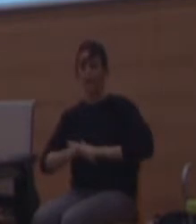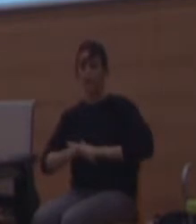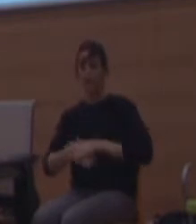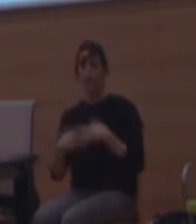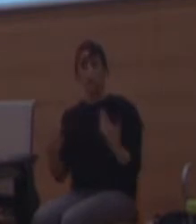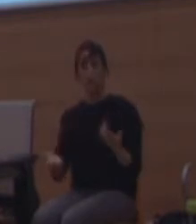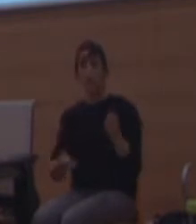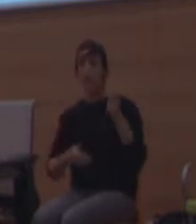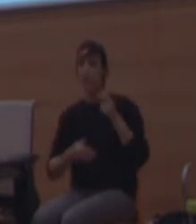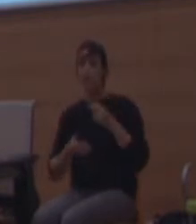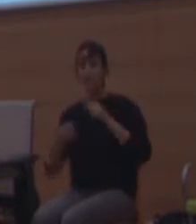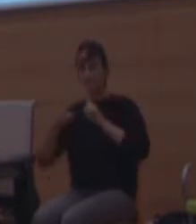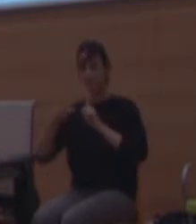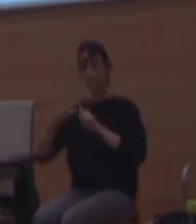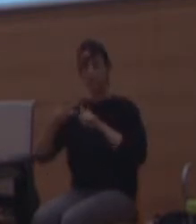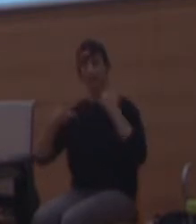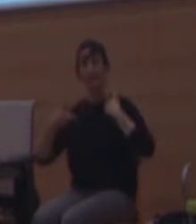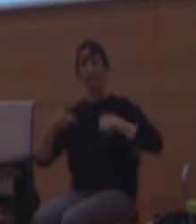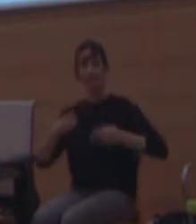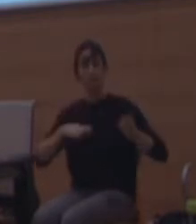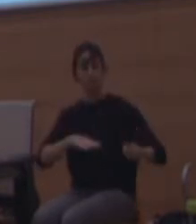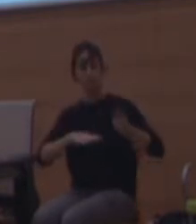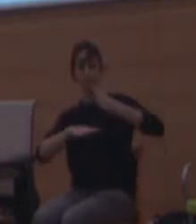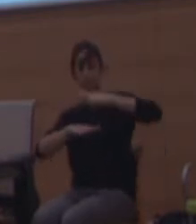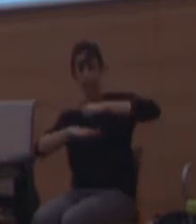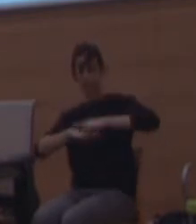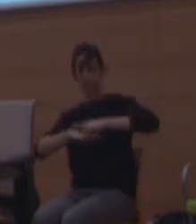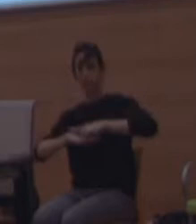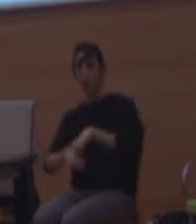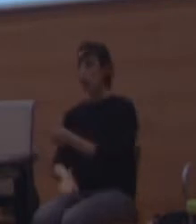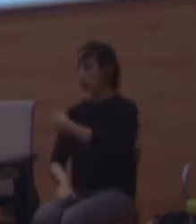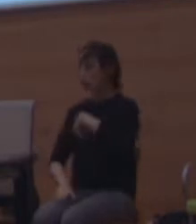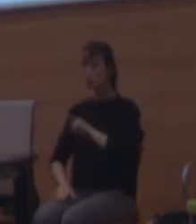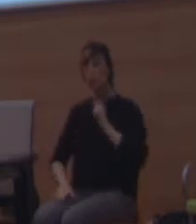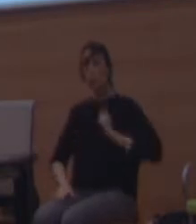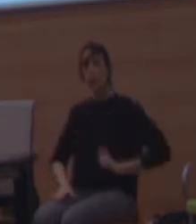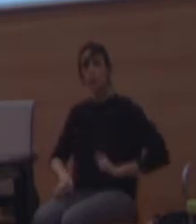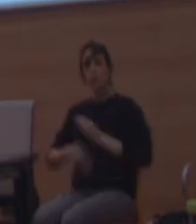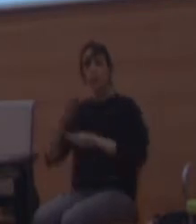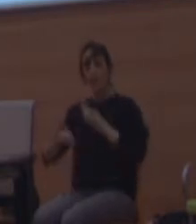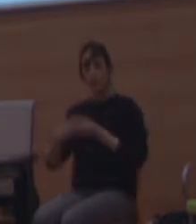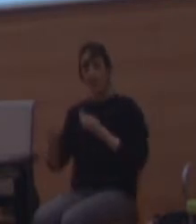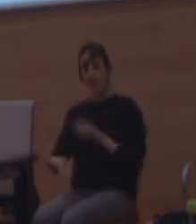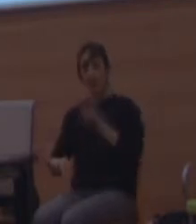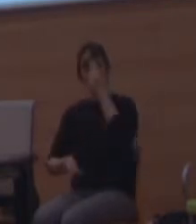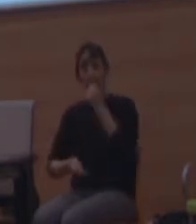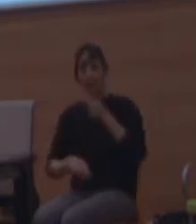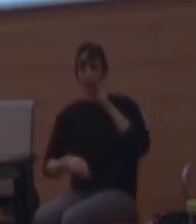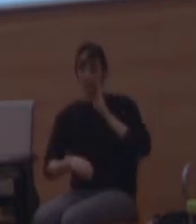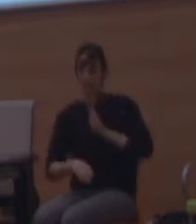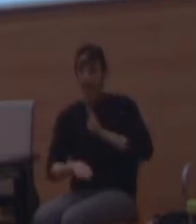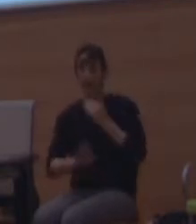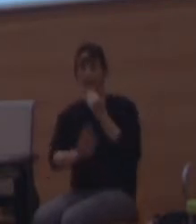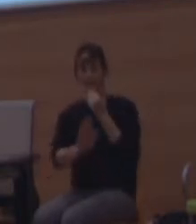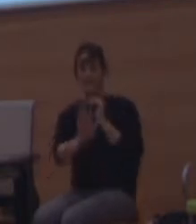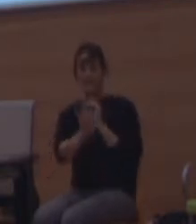al paciente tumbado en la camilla, nosotros lo que vamos a hacer es verle el pie, ver si tiene dedos